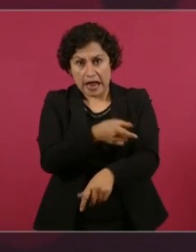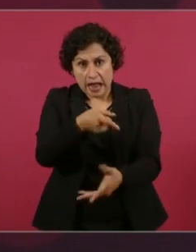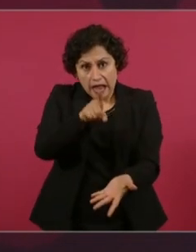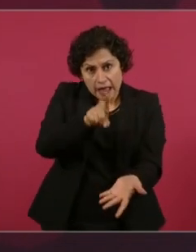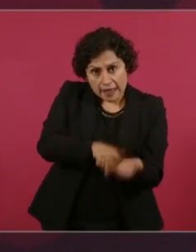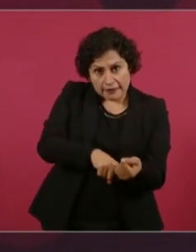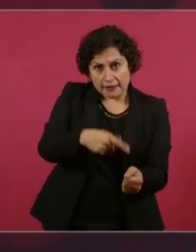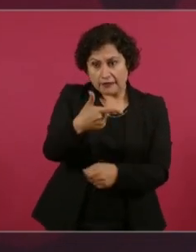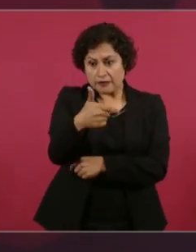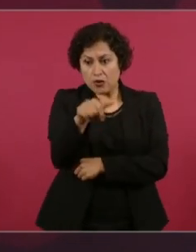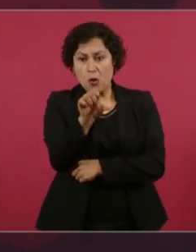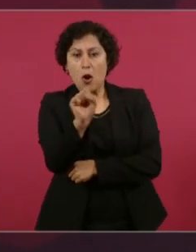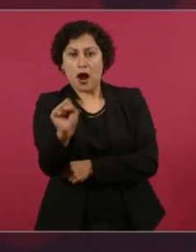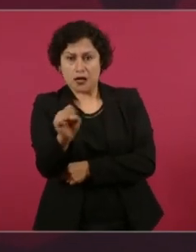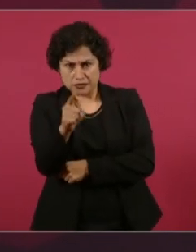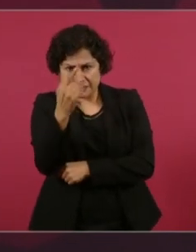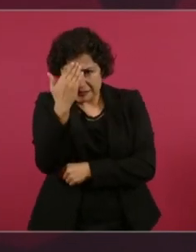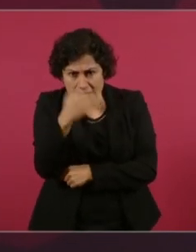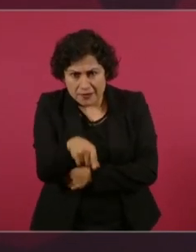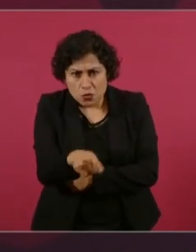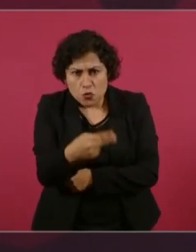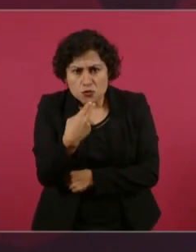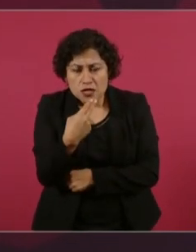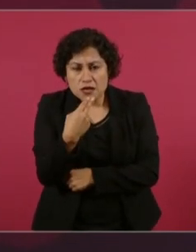El precio del gas